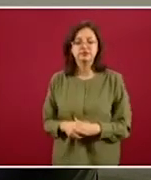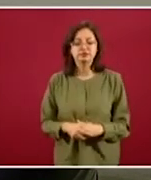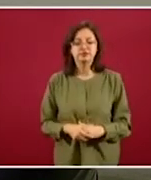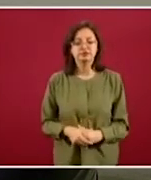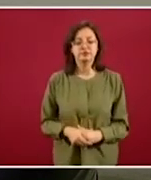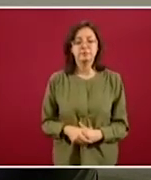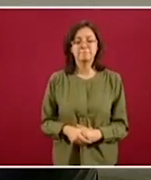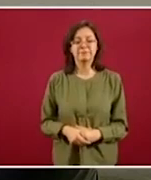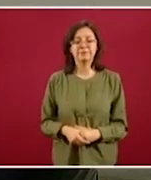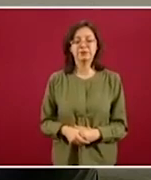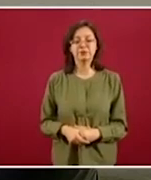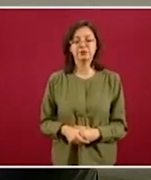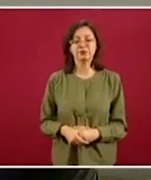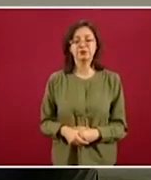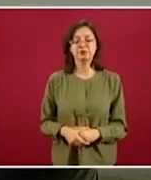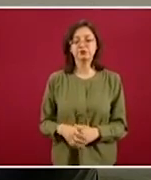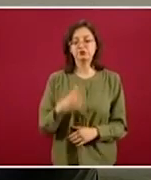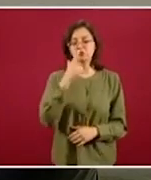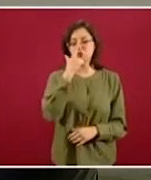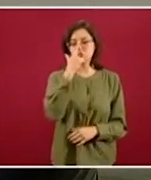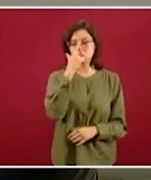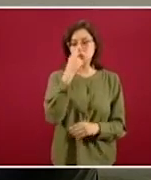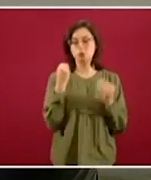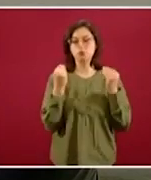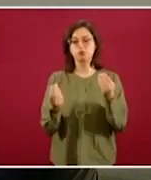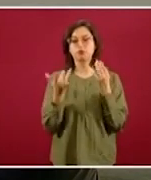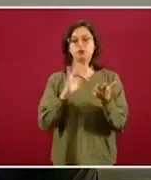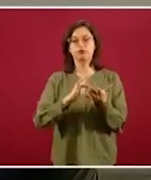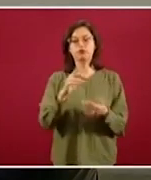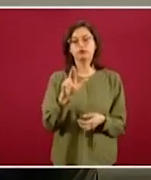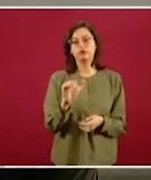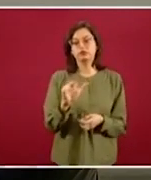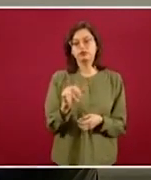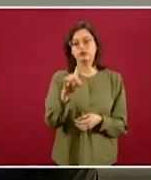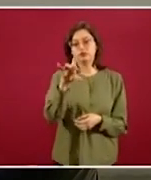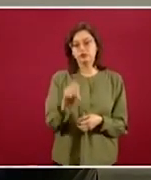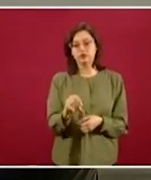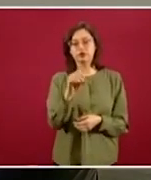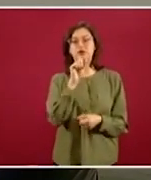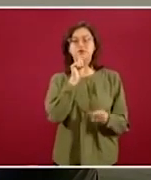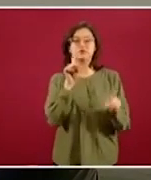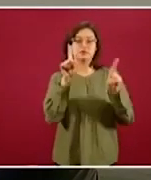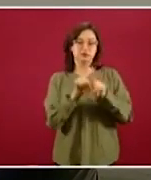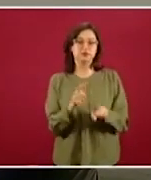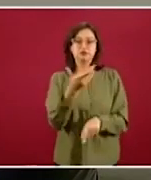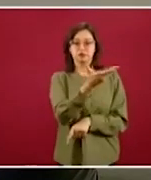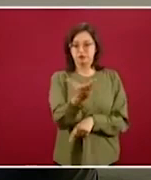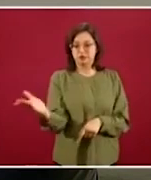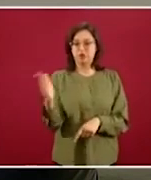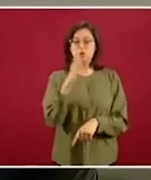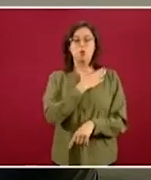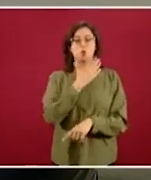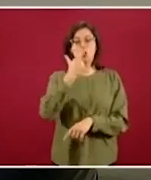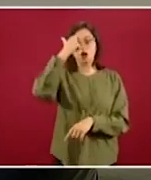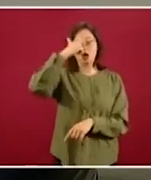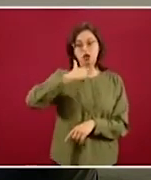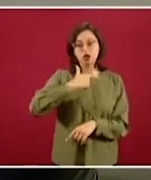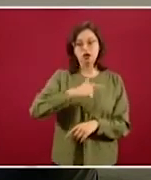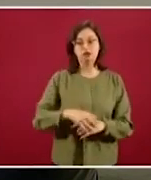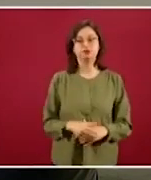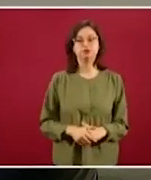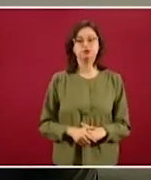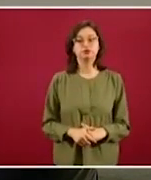favor. Muchas gracias, Ricardo, y gracias a ustedes por estar aquí. Buenas noches nuevamente. Voy